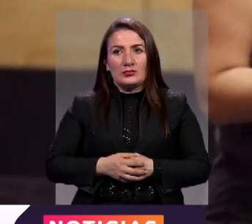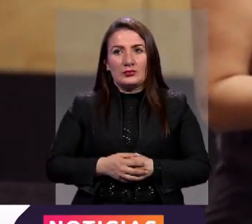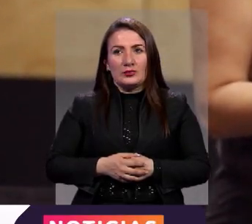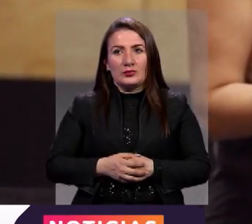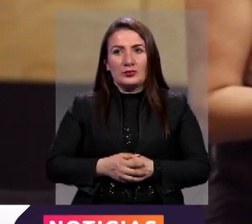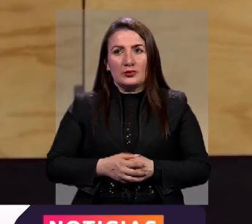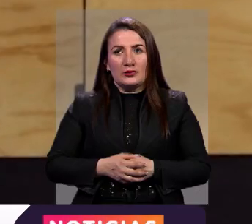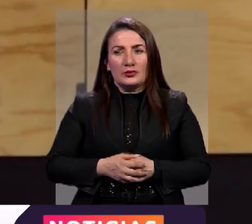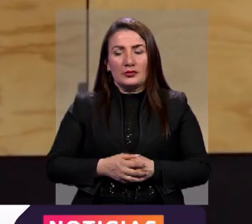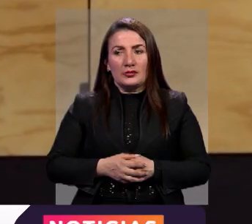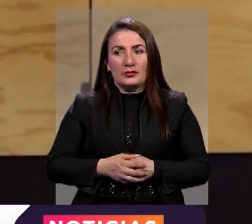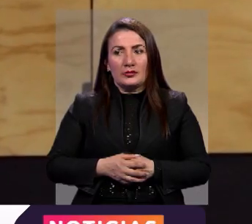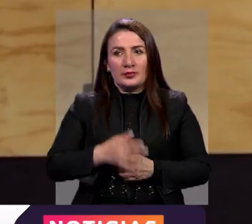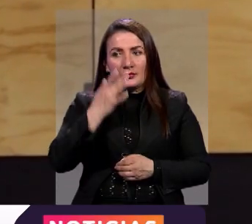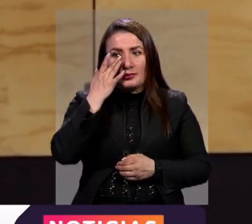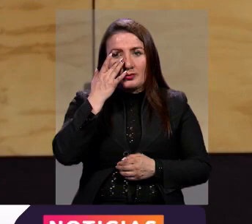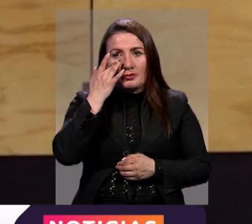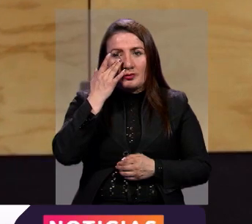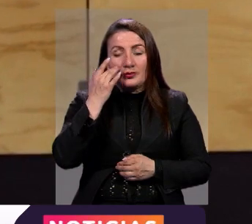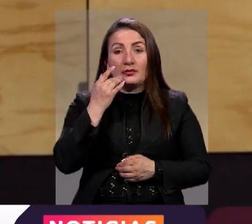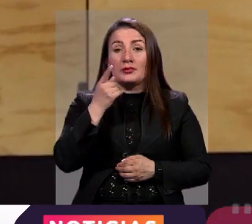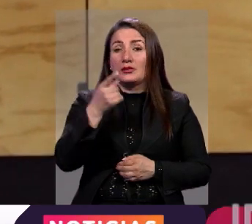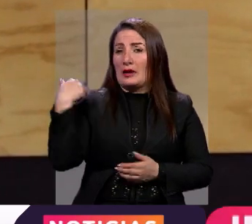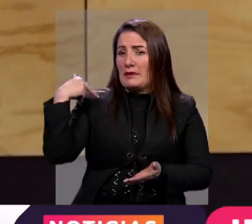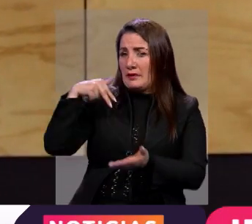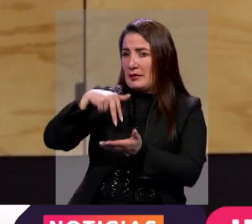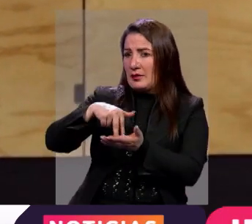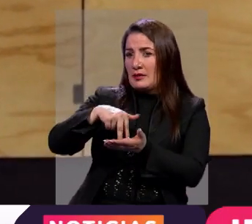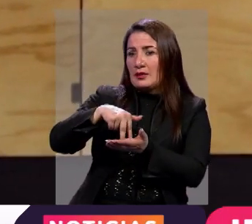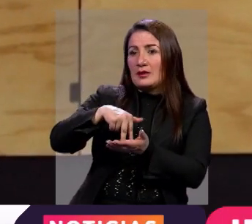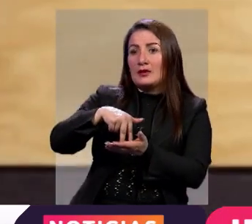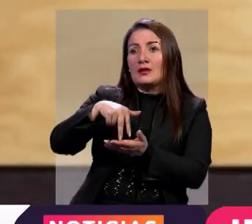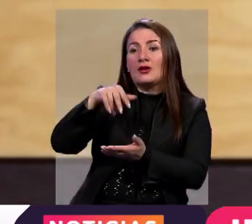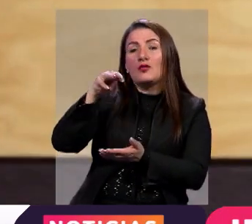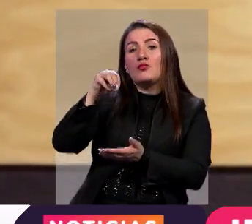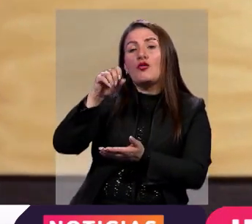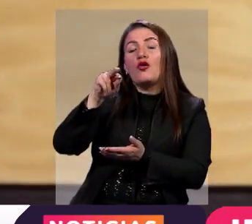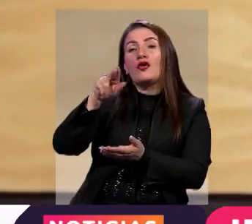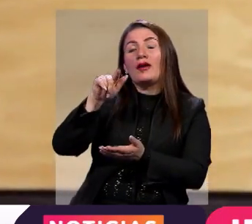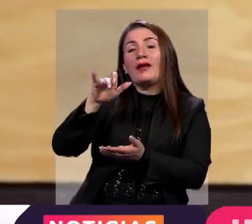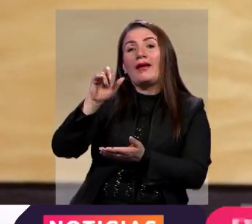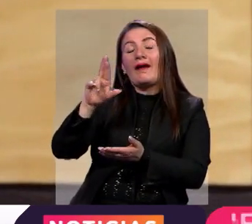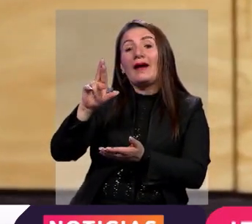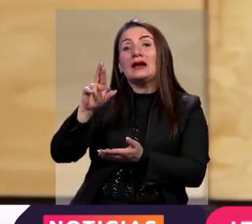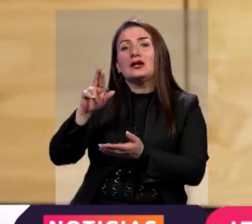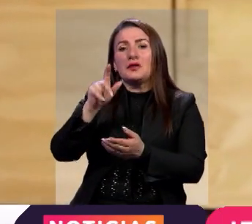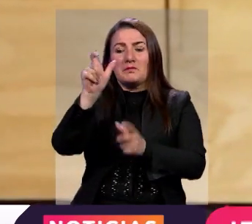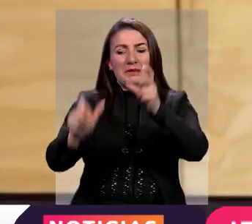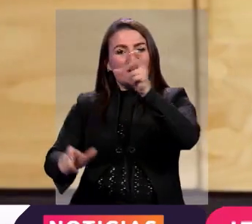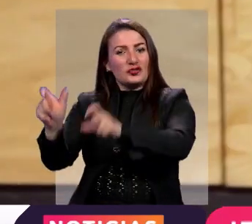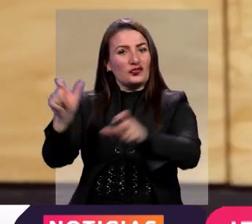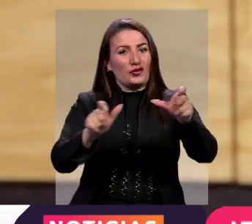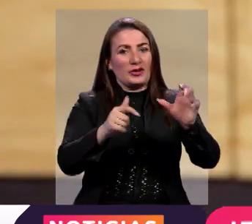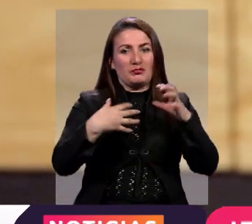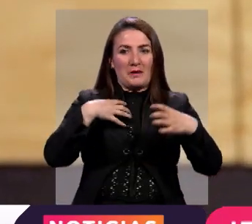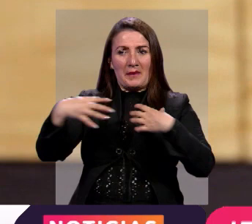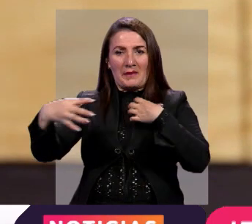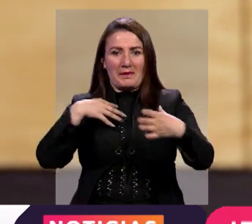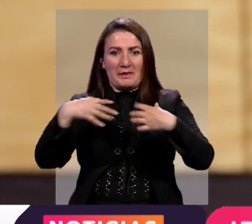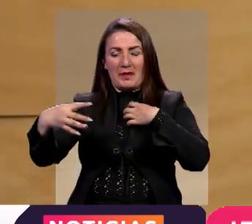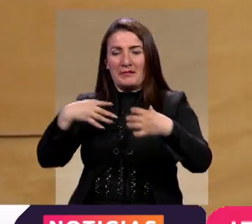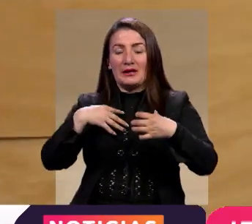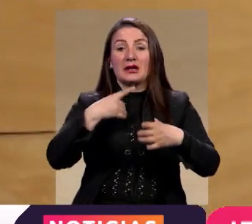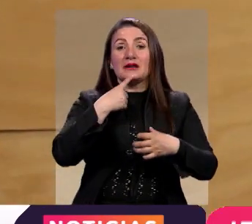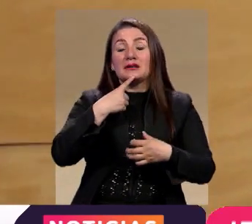Esta es una versión libre a partir del texto de Molière que, guardando su trama, su conflicto y la esencia de sus personajes desde la reinterpretación del